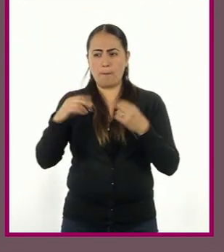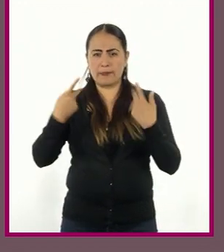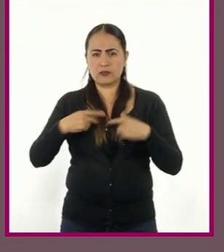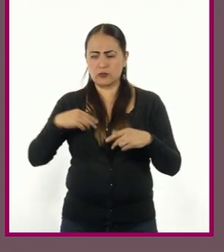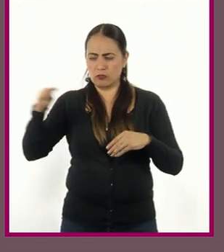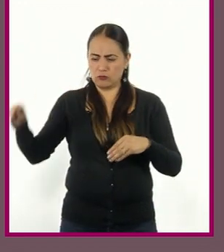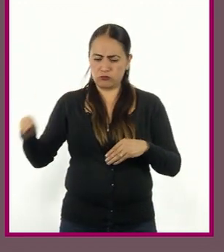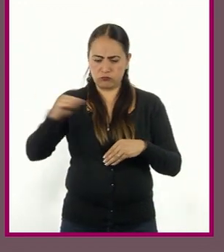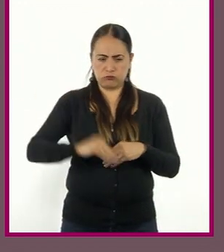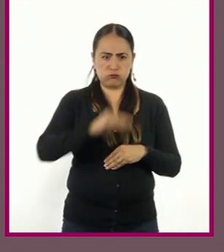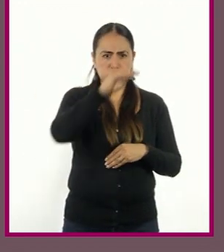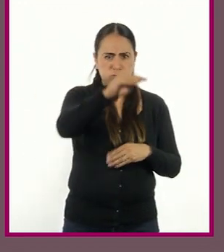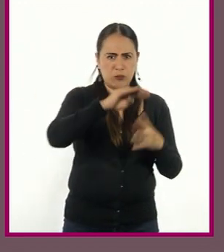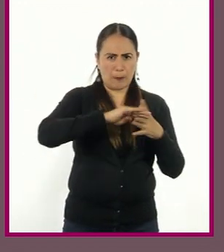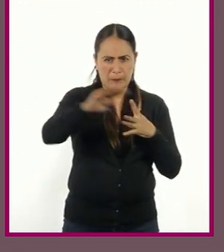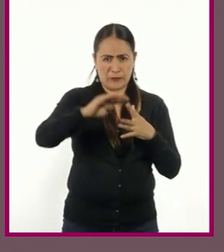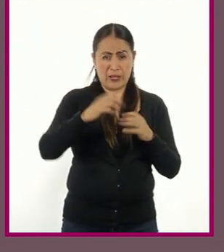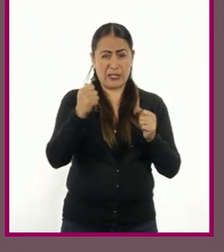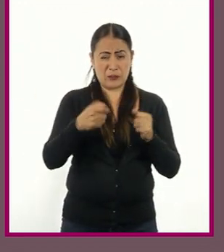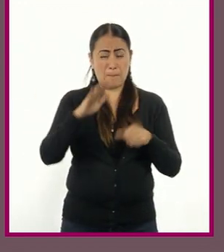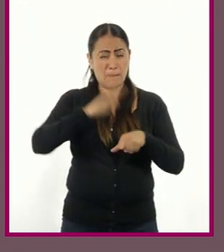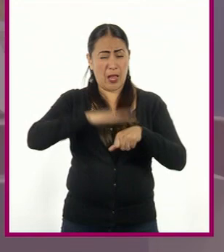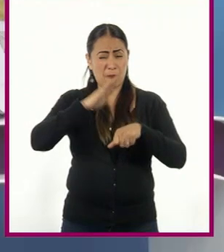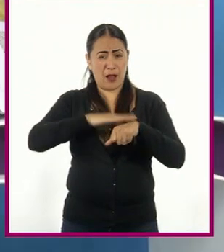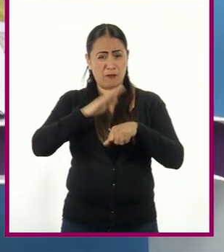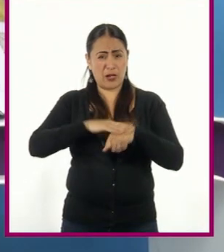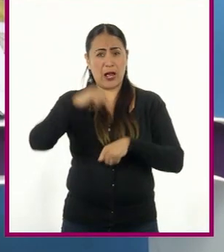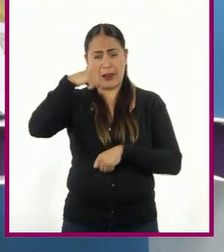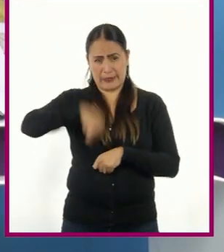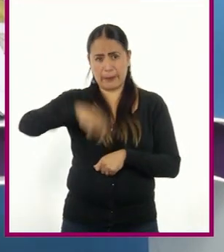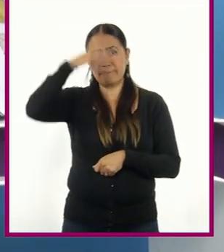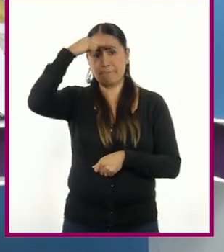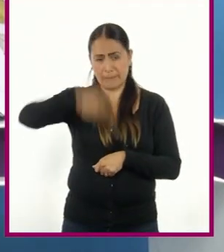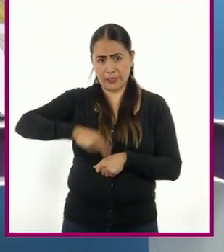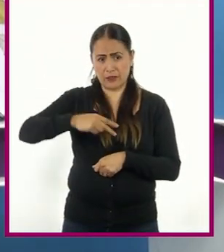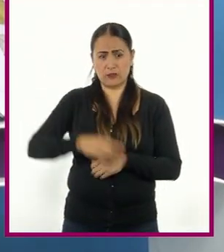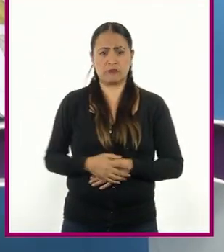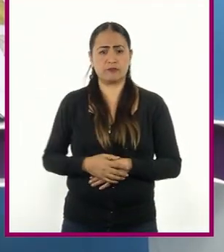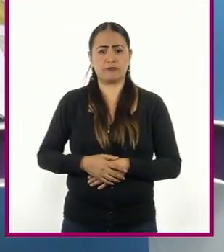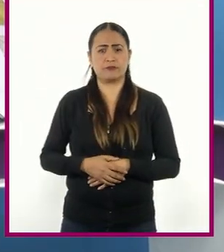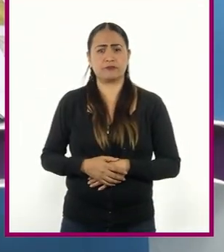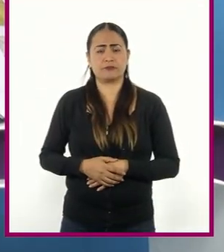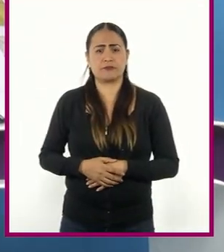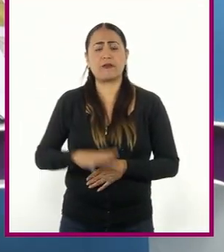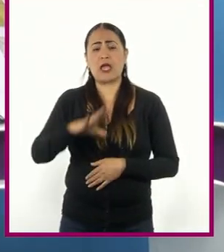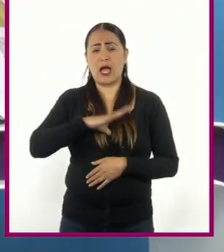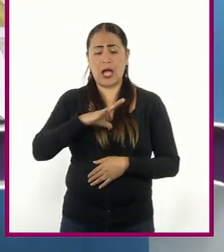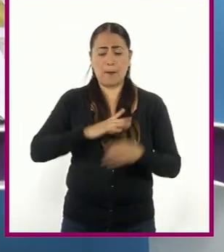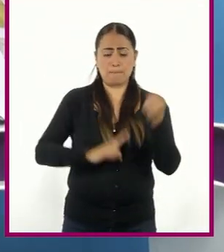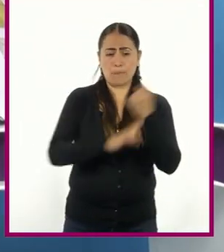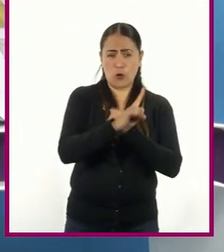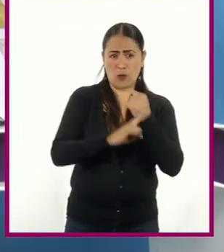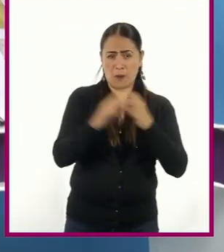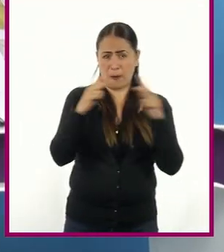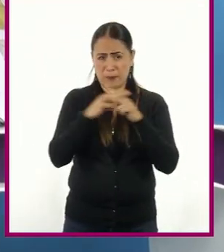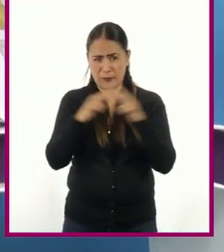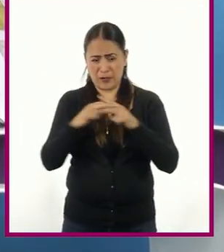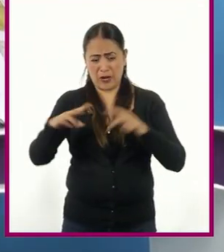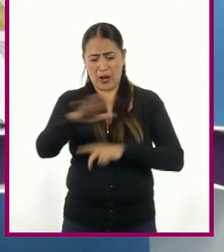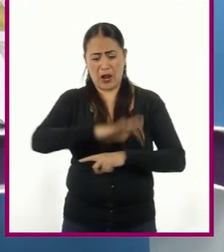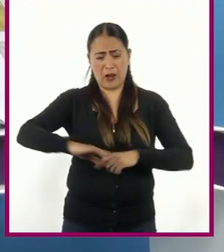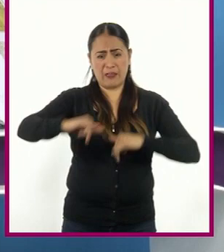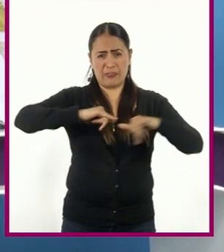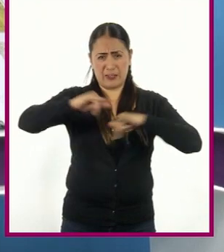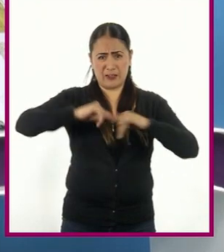Unidos de América, es mucho mayor. Nuestro país no tiene, como tal, conflictos territoriales con otras naciones, pero sí asuntos en común